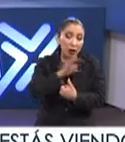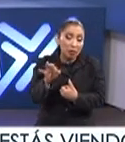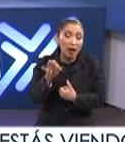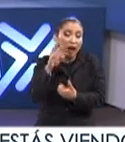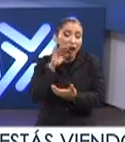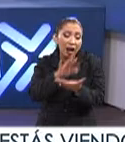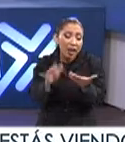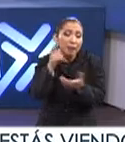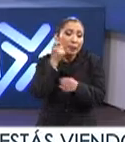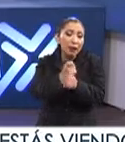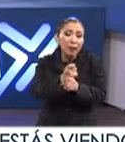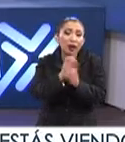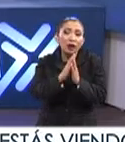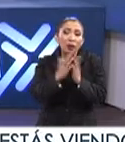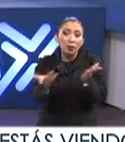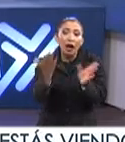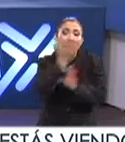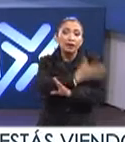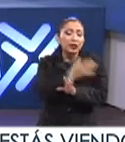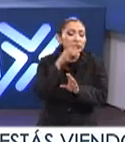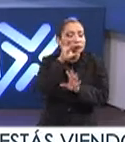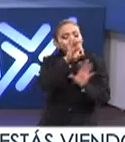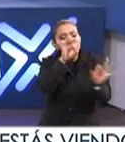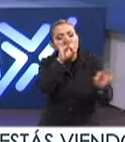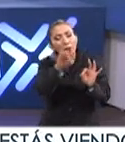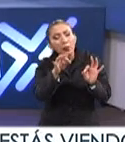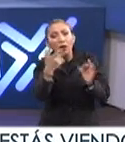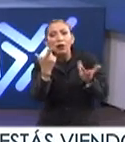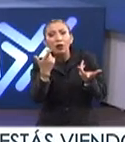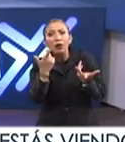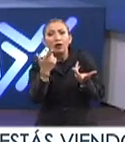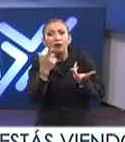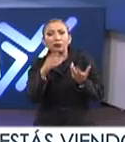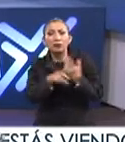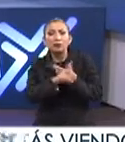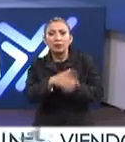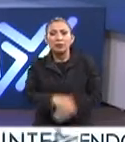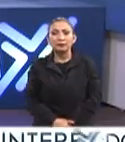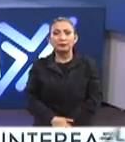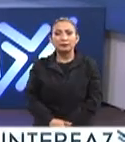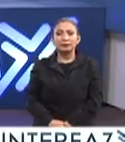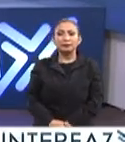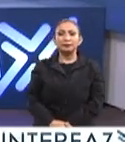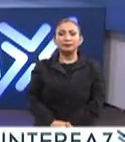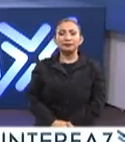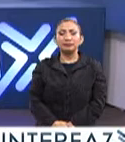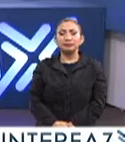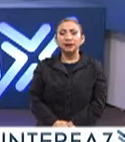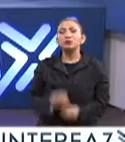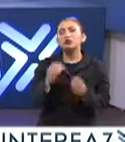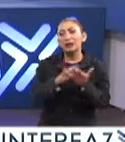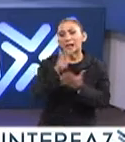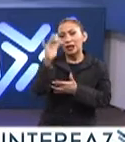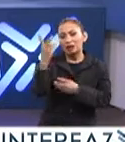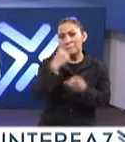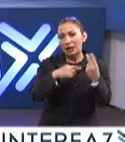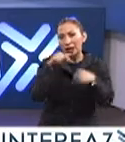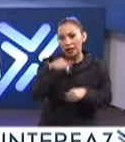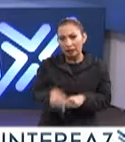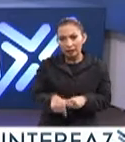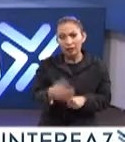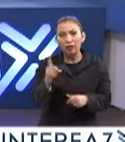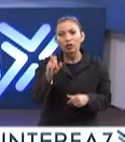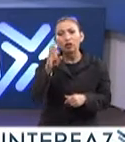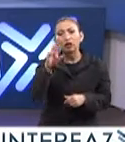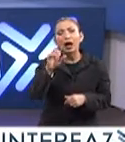pueda leer los primeros libros que estaban detectando la primavera, ¿no? Claro. Okay. Bueno. Pues muchísimas gracias por haber estado con